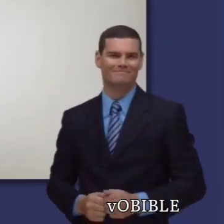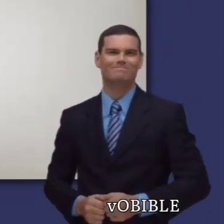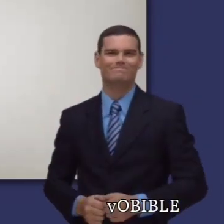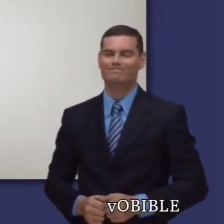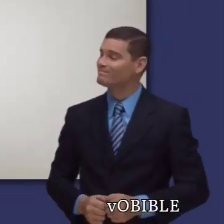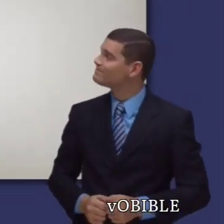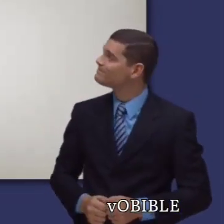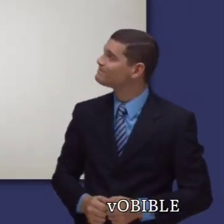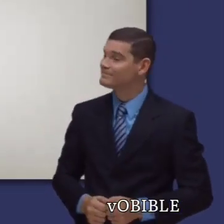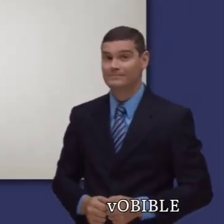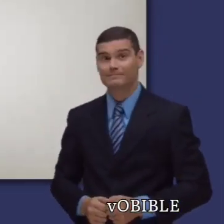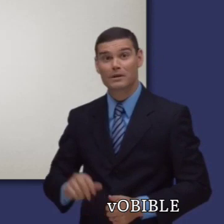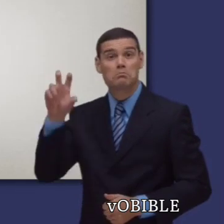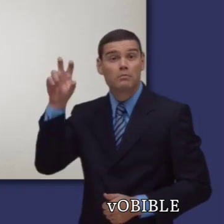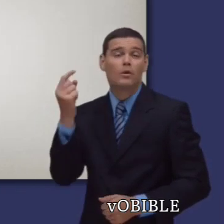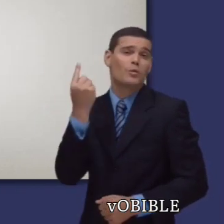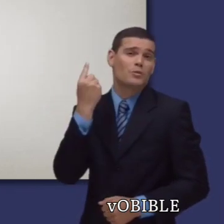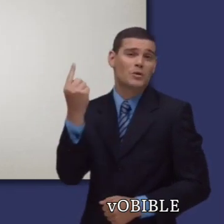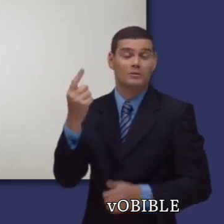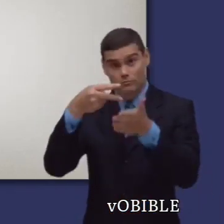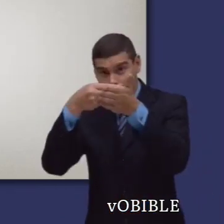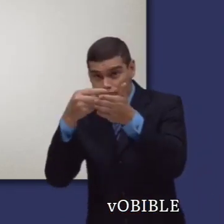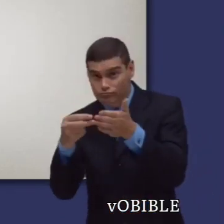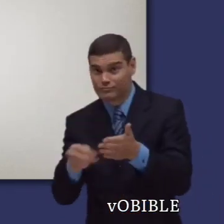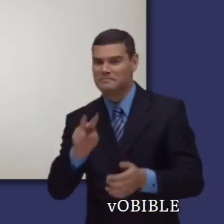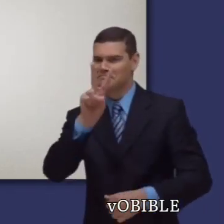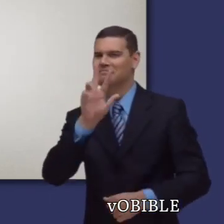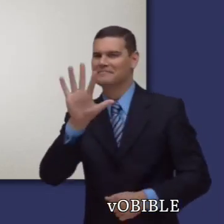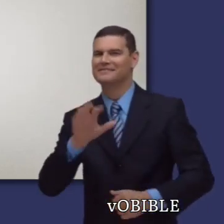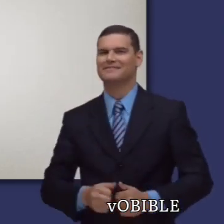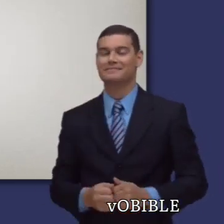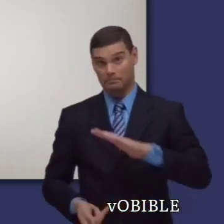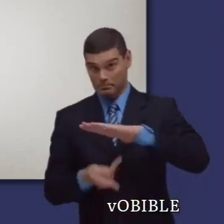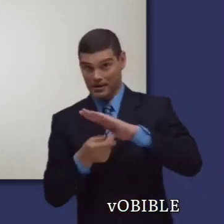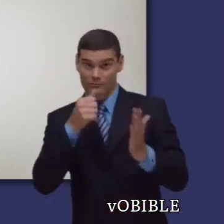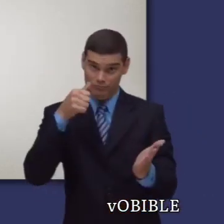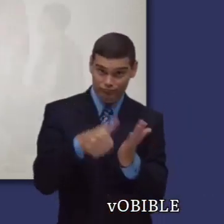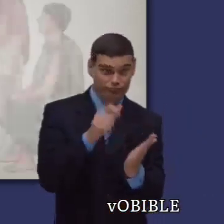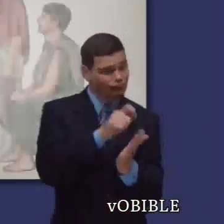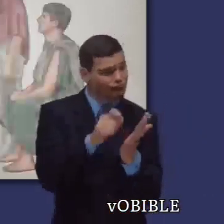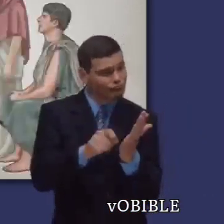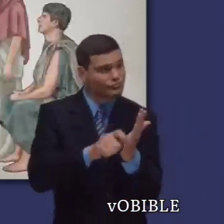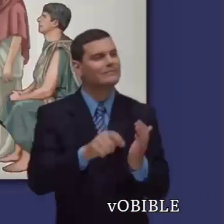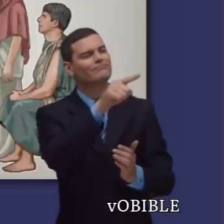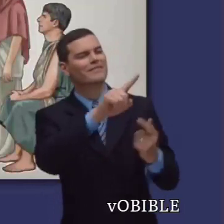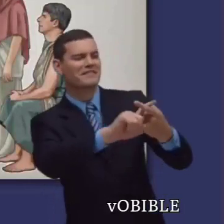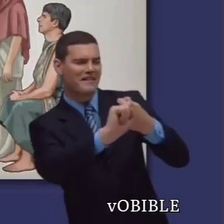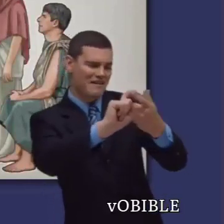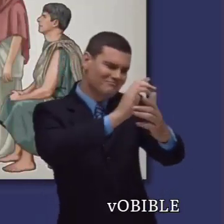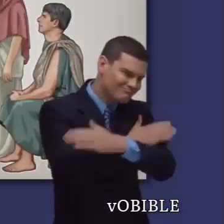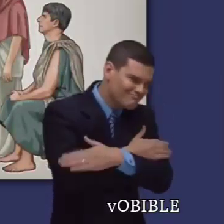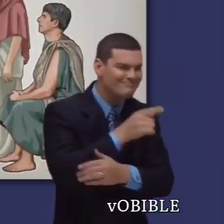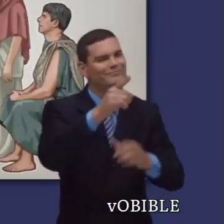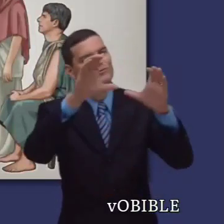La carta a Filemón tiene solo 25 versículos. Pablo empieza saludando a Filemón y a los hermanos que se